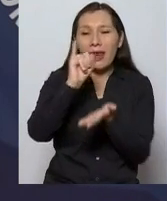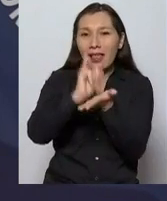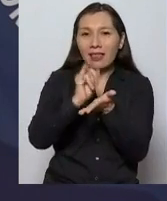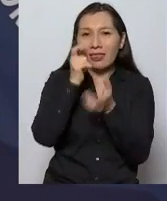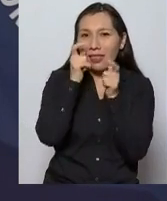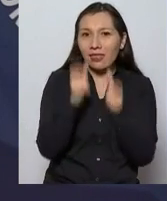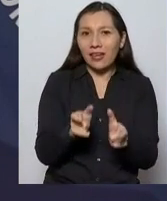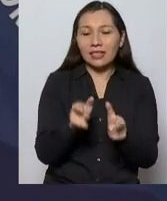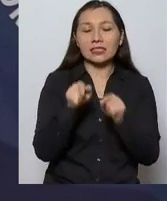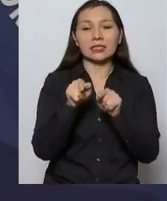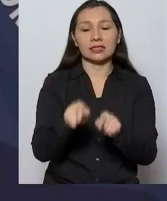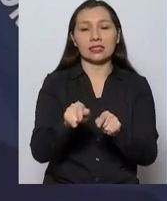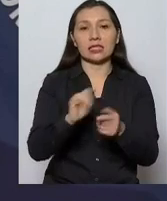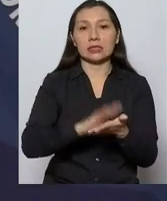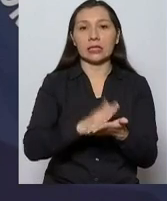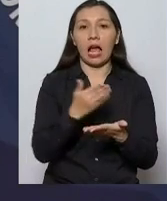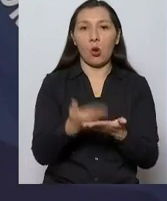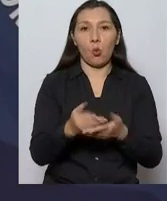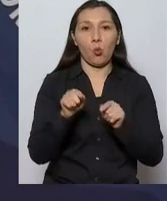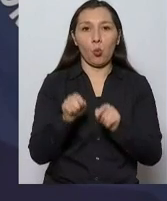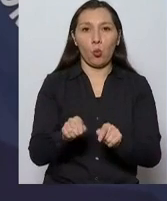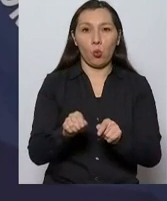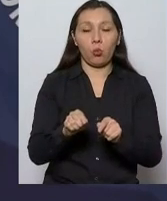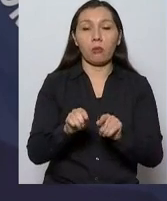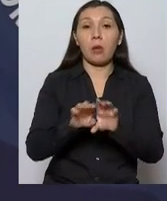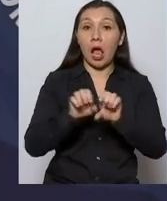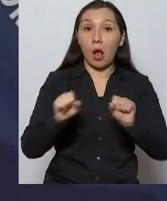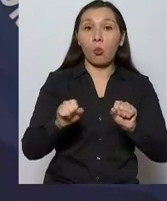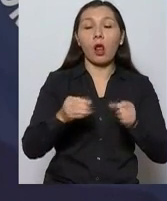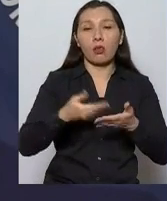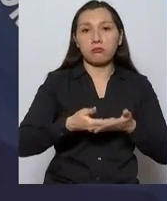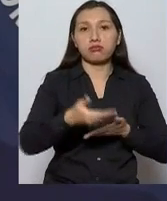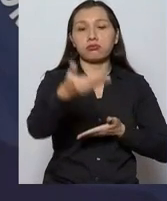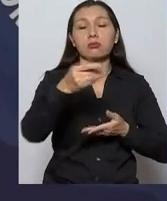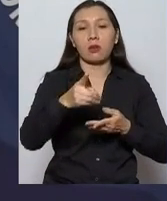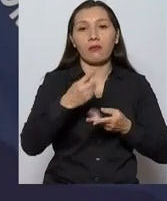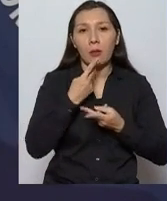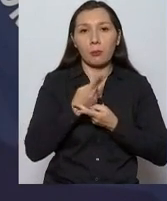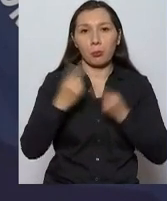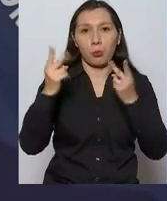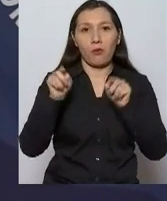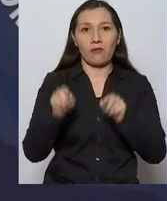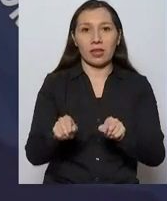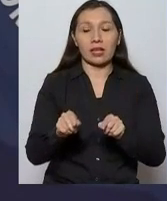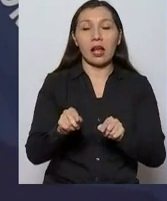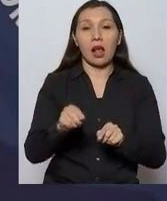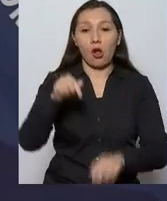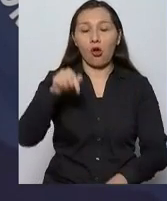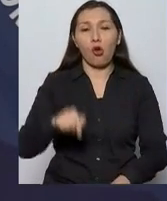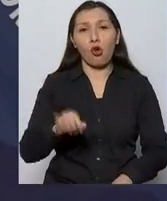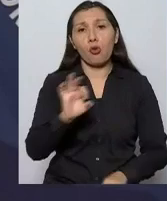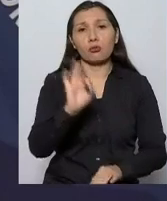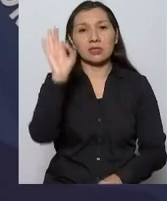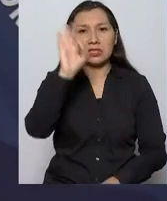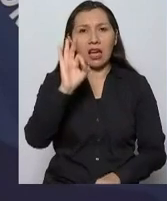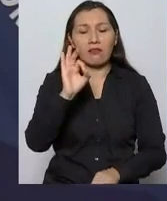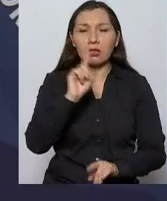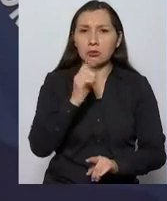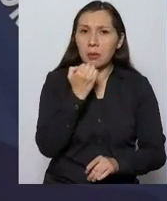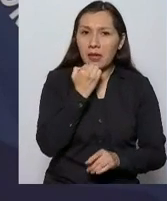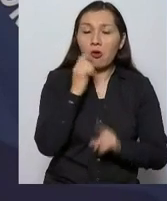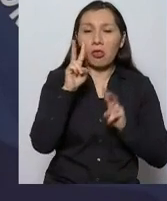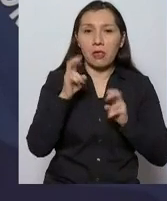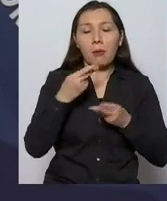Superintendencia de Salud, de acuerdo a una circular que va a sacar el día de hoy o el sábado, si no me